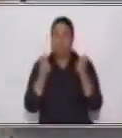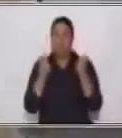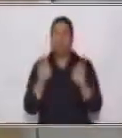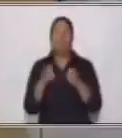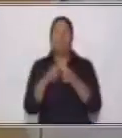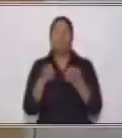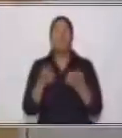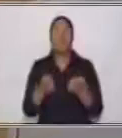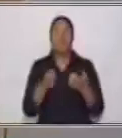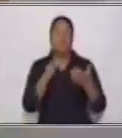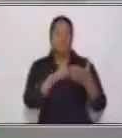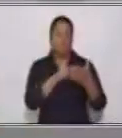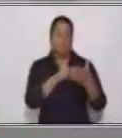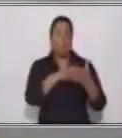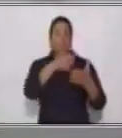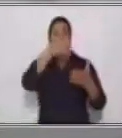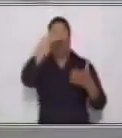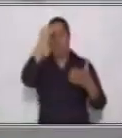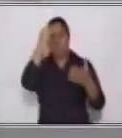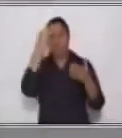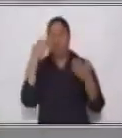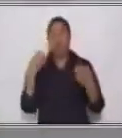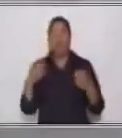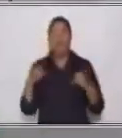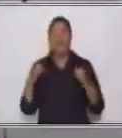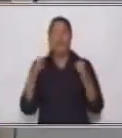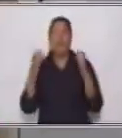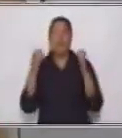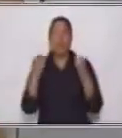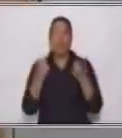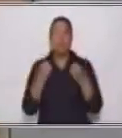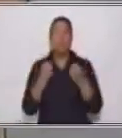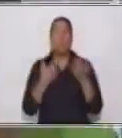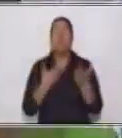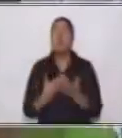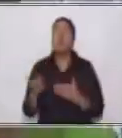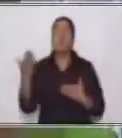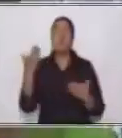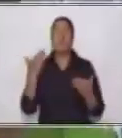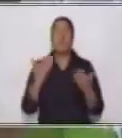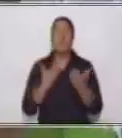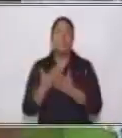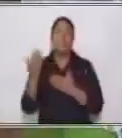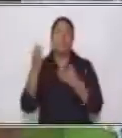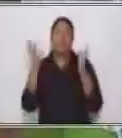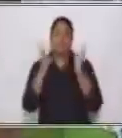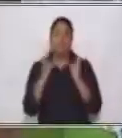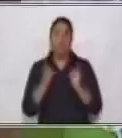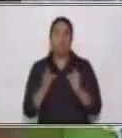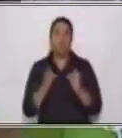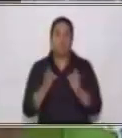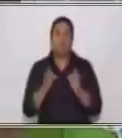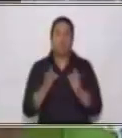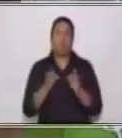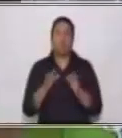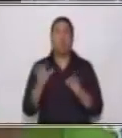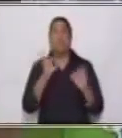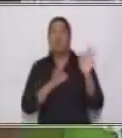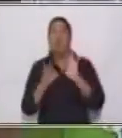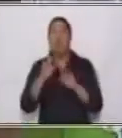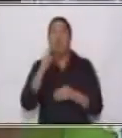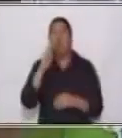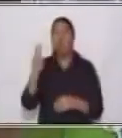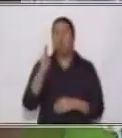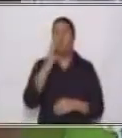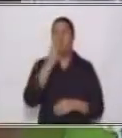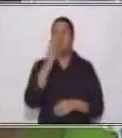es a crear más posibilidades, y las posibilidades se podrían traducir en hipótesis. Es decir,